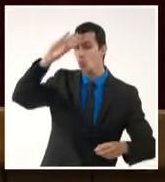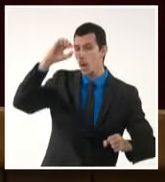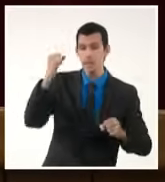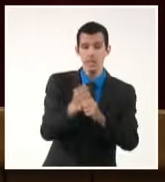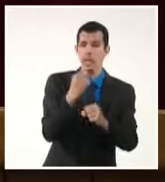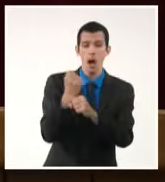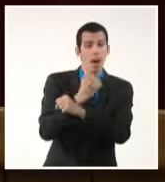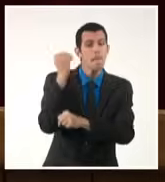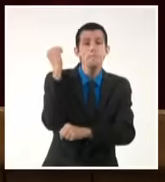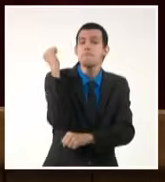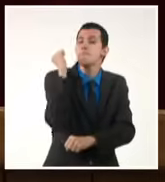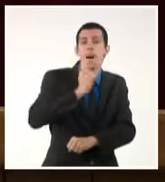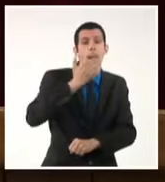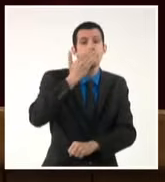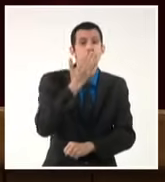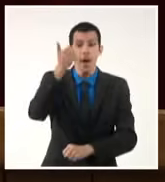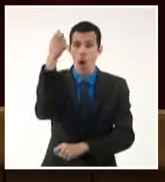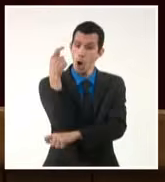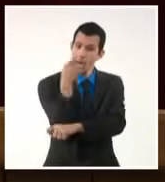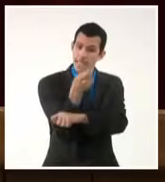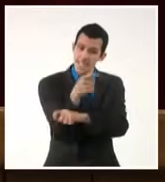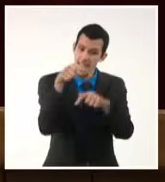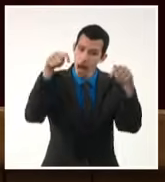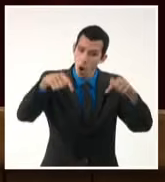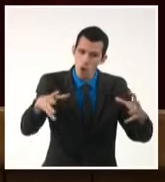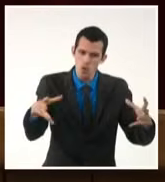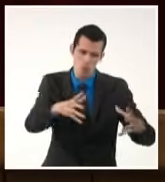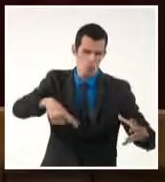de las generaciones del futuro.